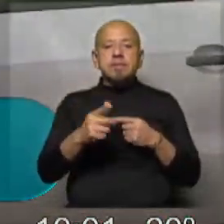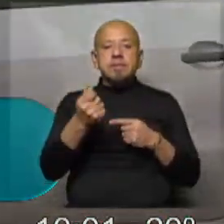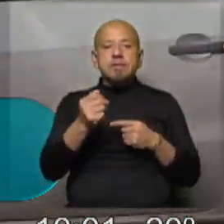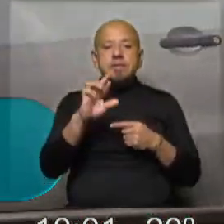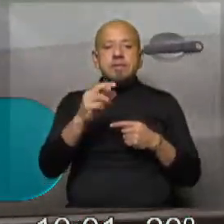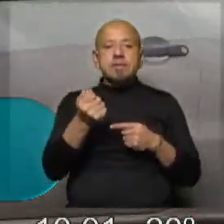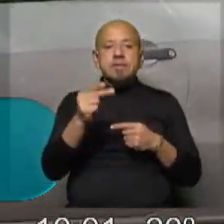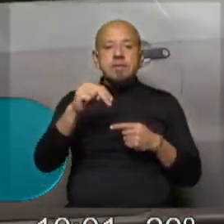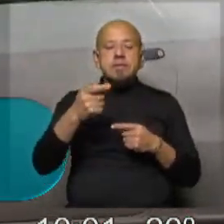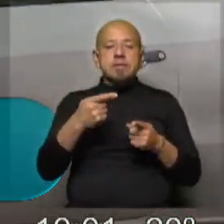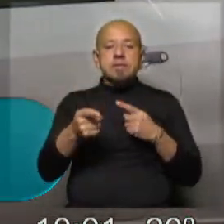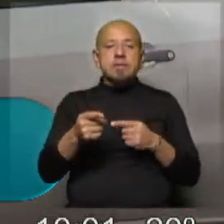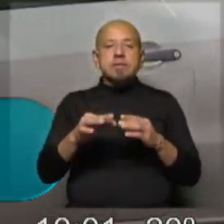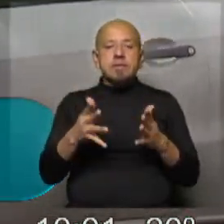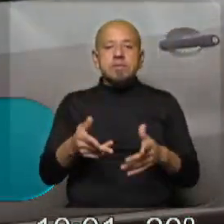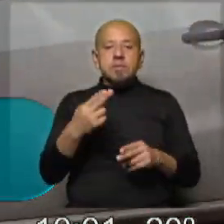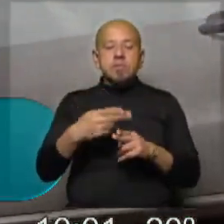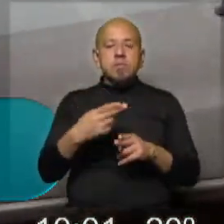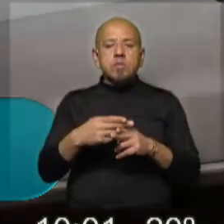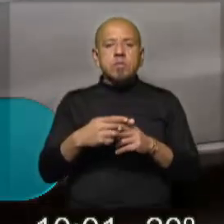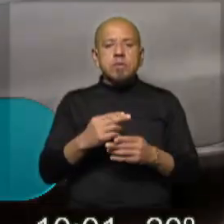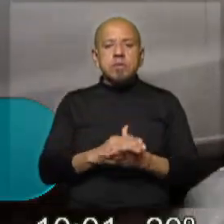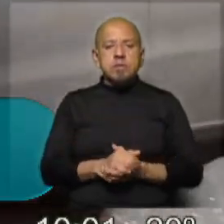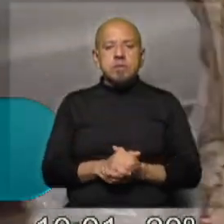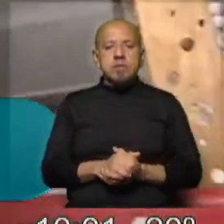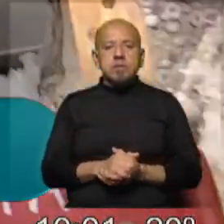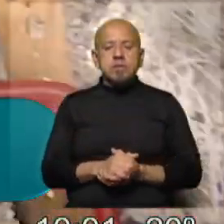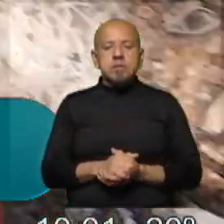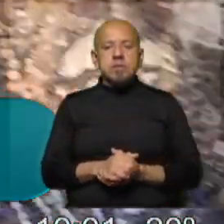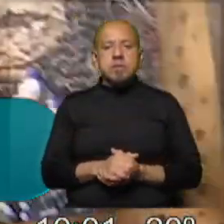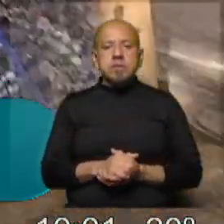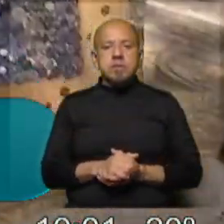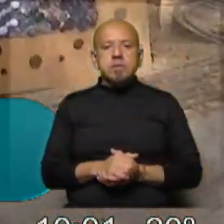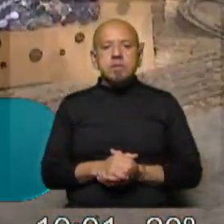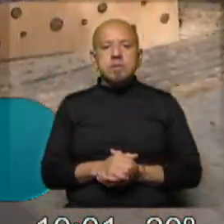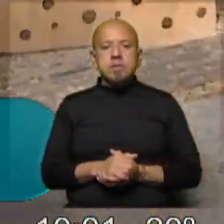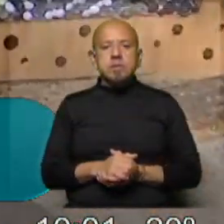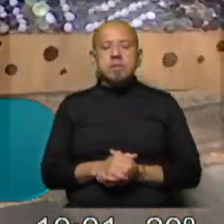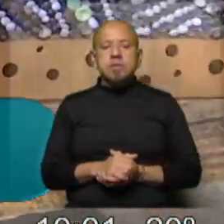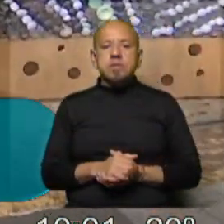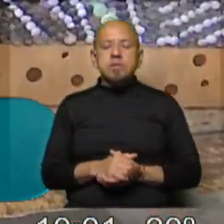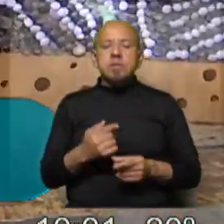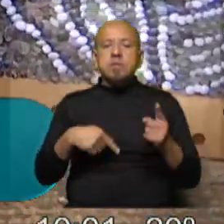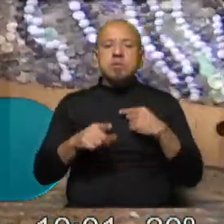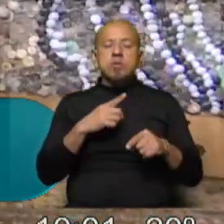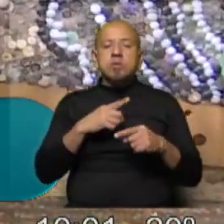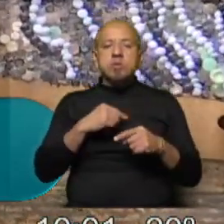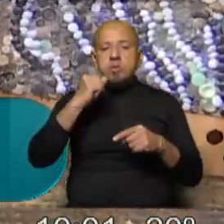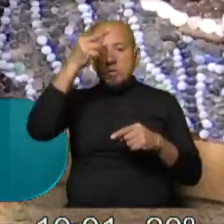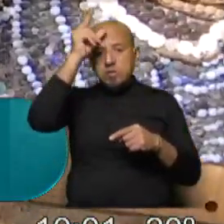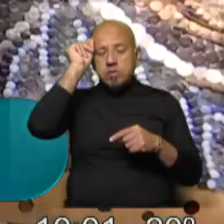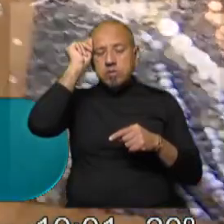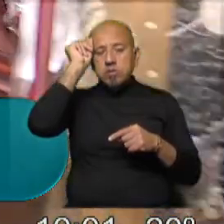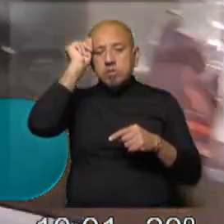ahí recién enfocado. ¿Cómo es su nombre, vecina? Vecina, no sé, auxiliar de enfermería. Ajá. Soy coordinadora del taller Sala 12 del